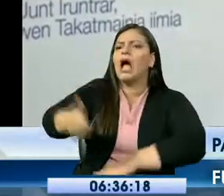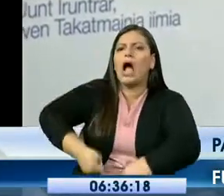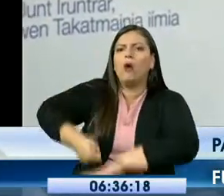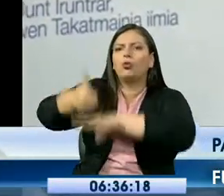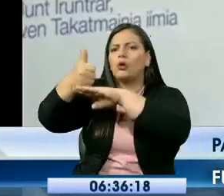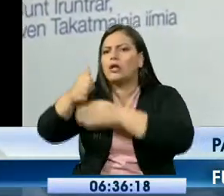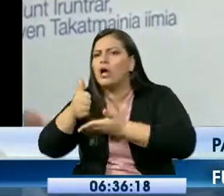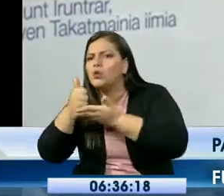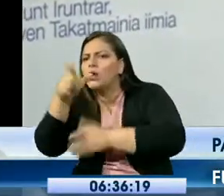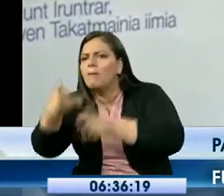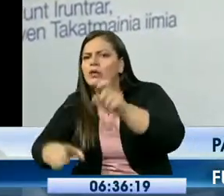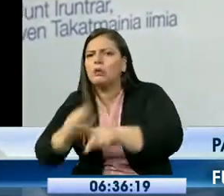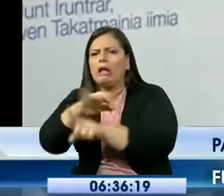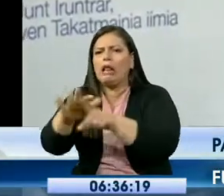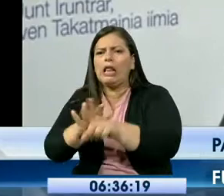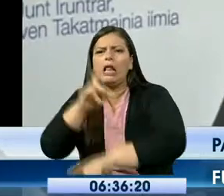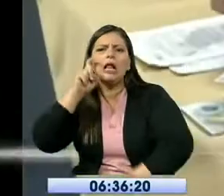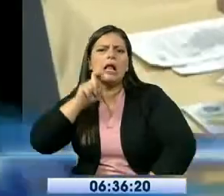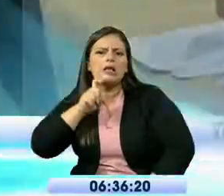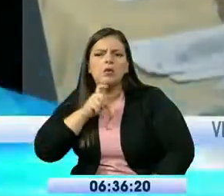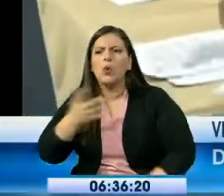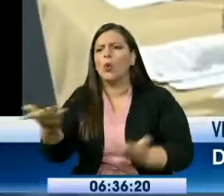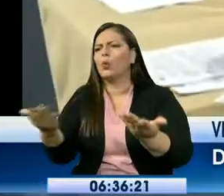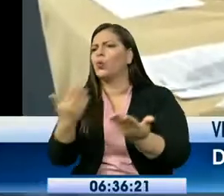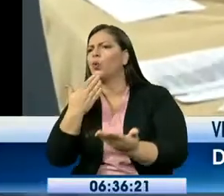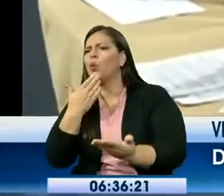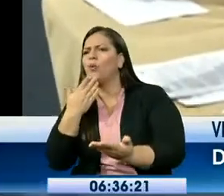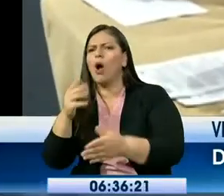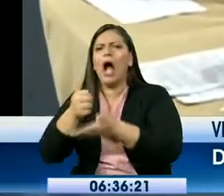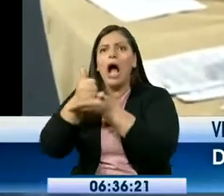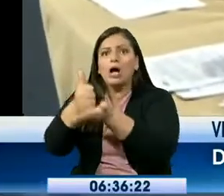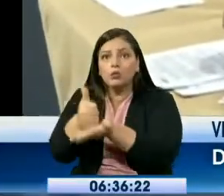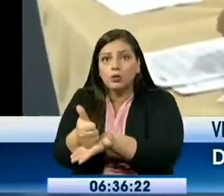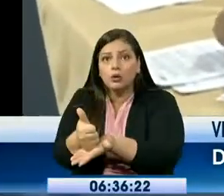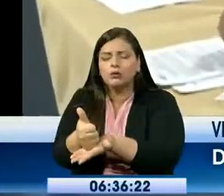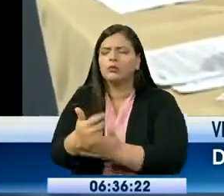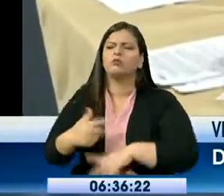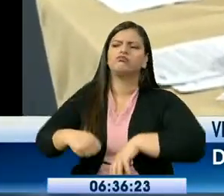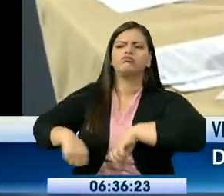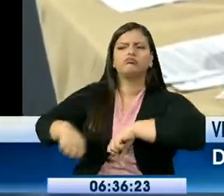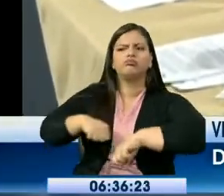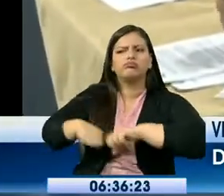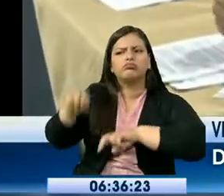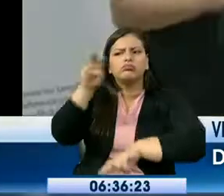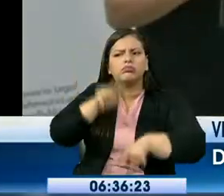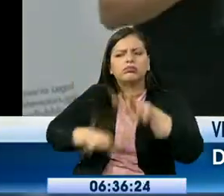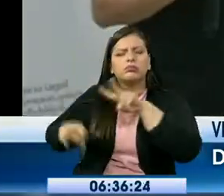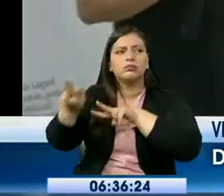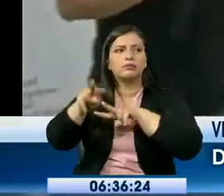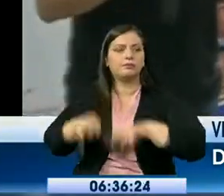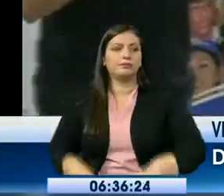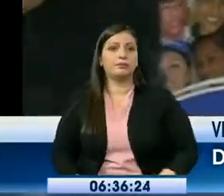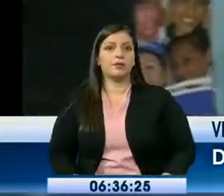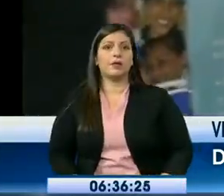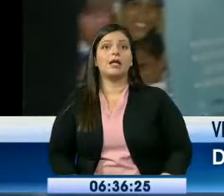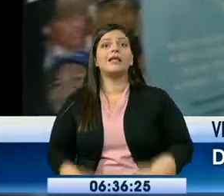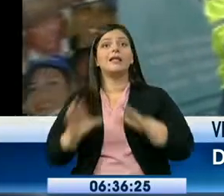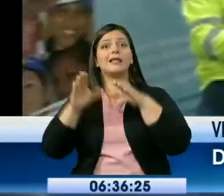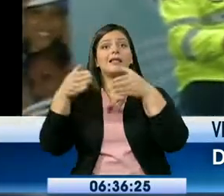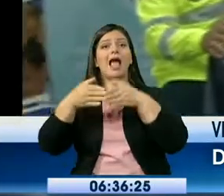y especialmente para abolir la impunidad. Entidades públicas como la Defensoría del Pueblo y el Consejo de Participación